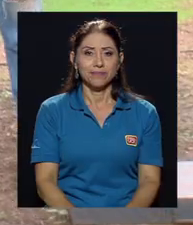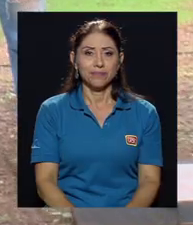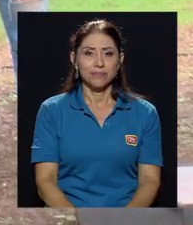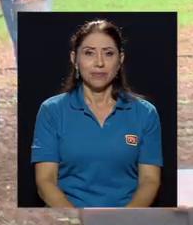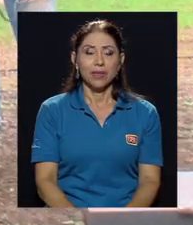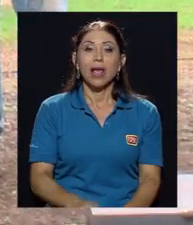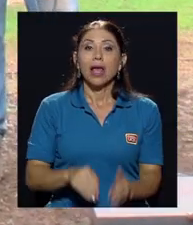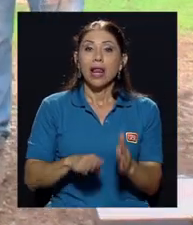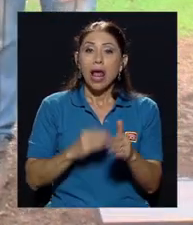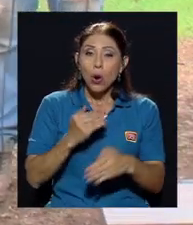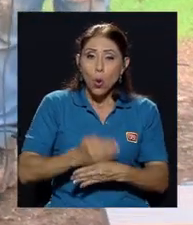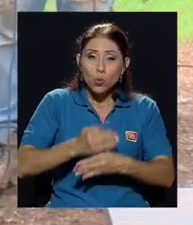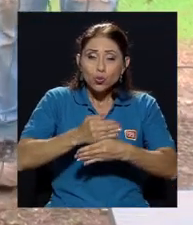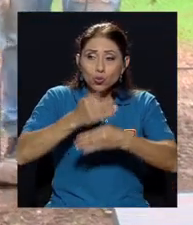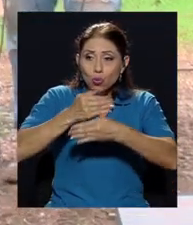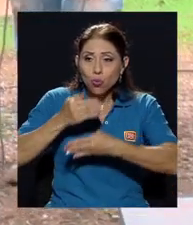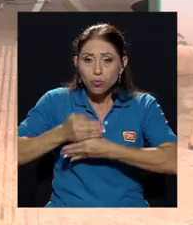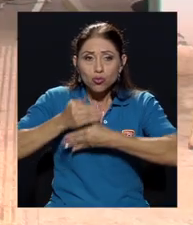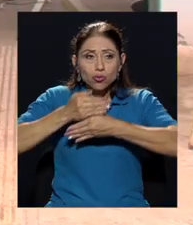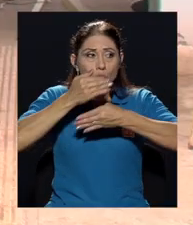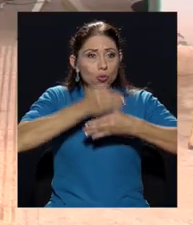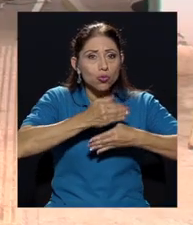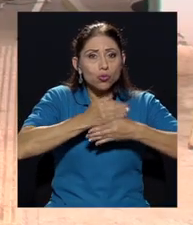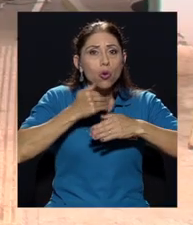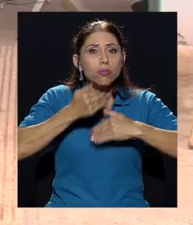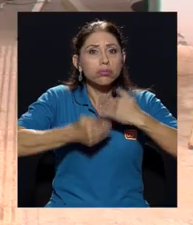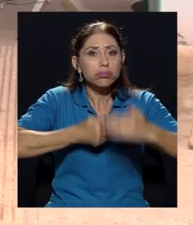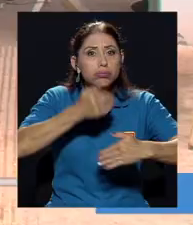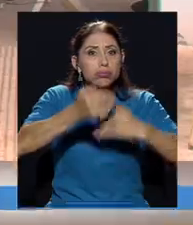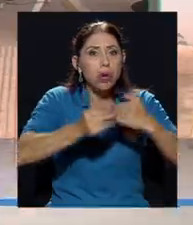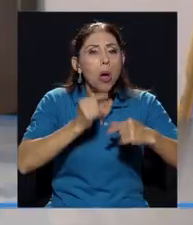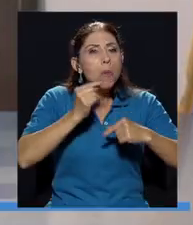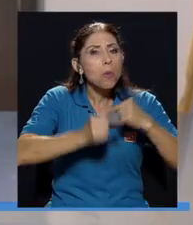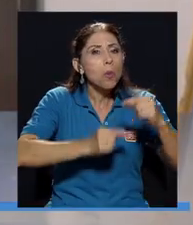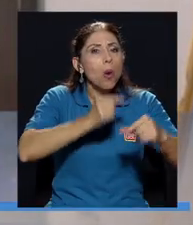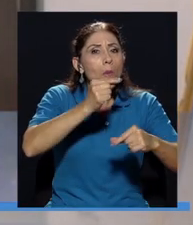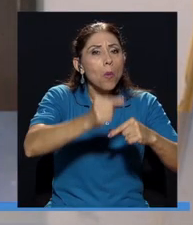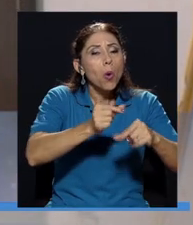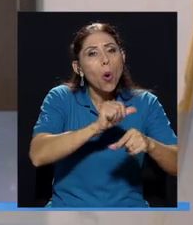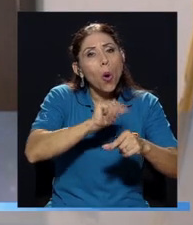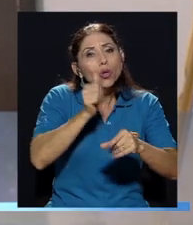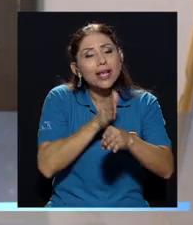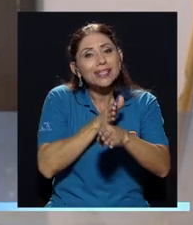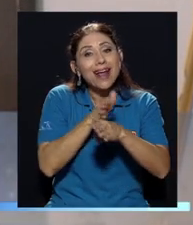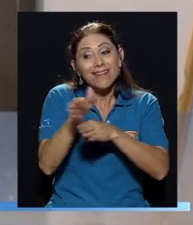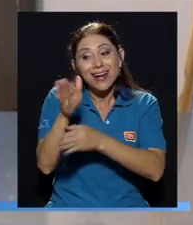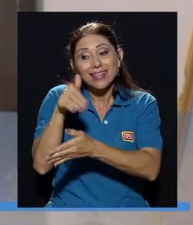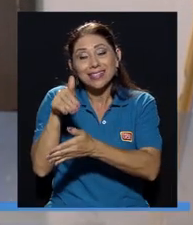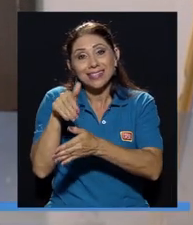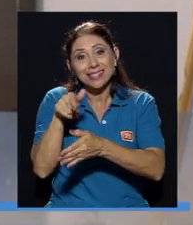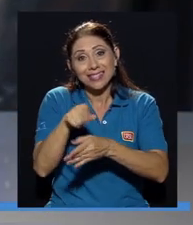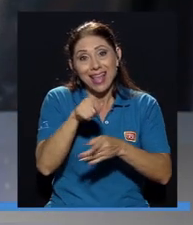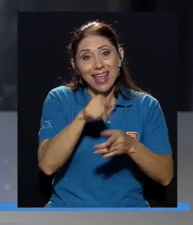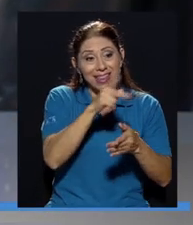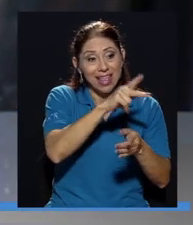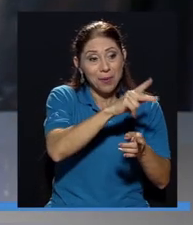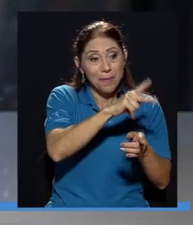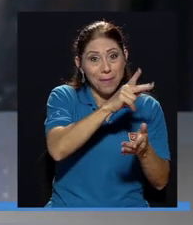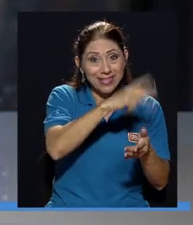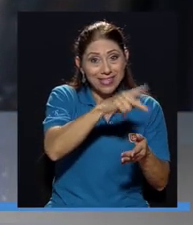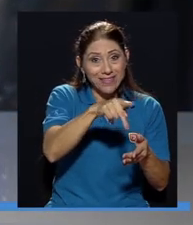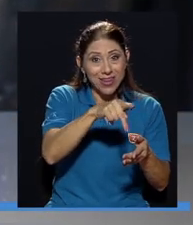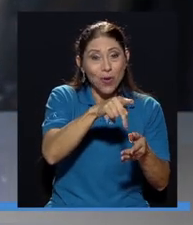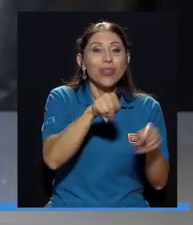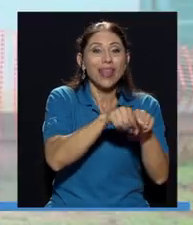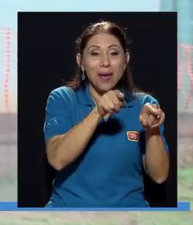Conforme se avanza la construcción de los edificios, se hará una migración paulatina de otras carreras que se ofrecen en la sede del Pacífico a Nances de